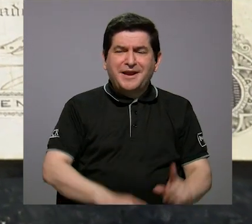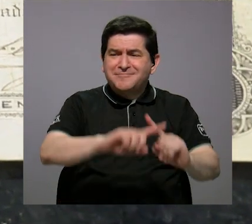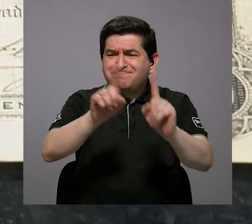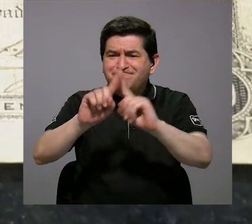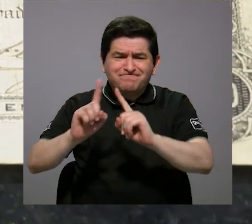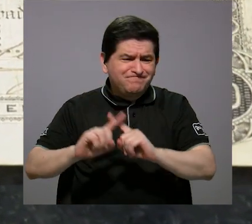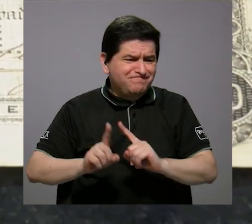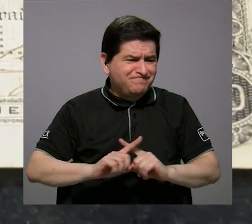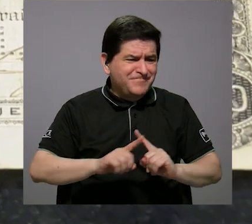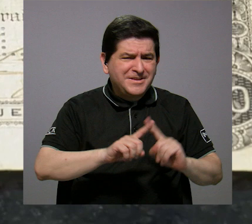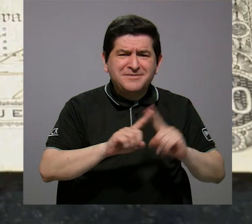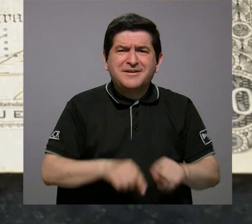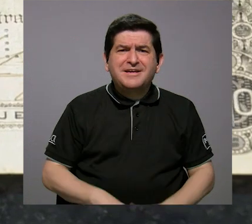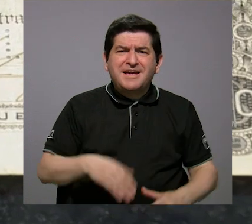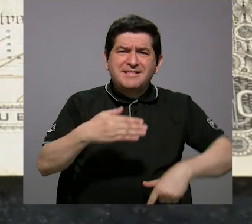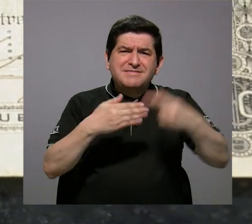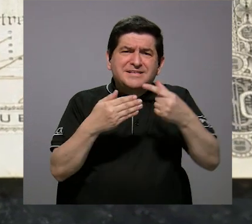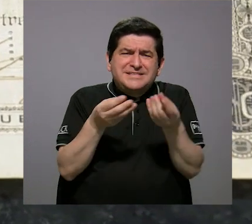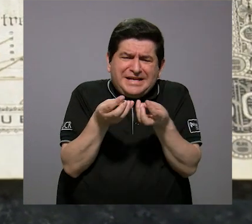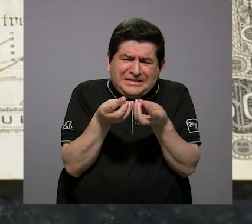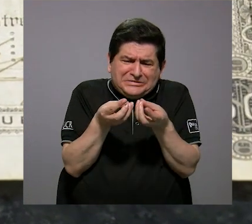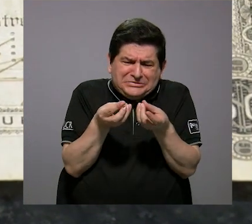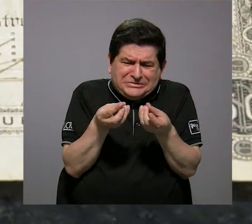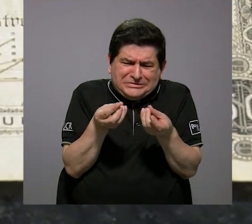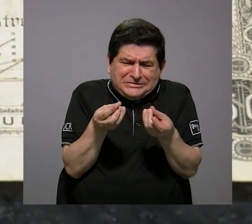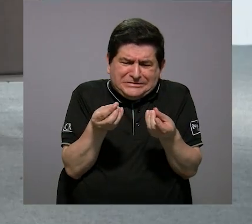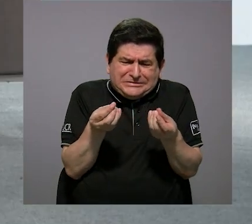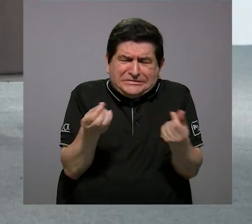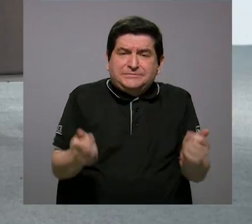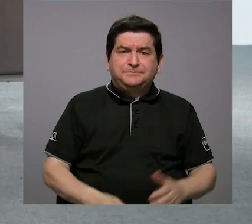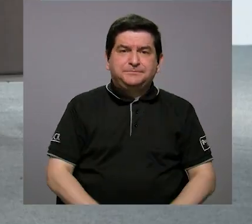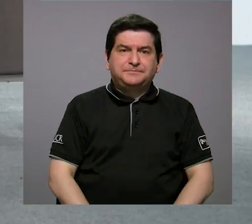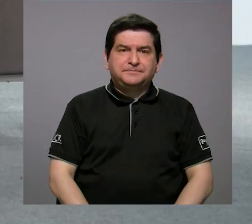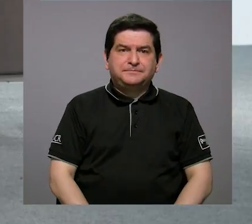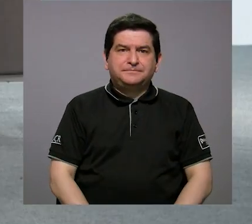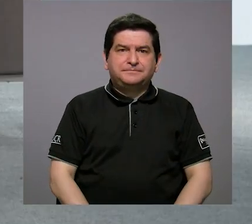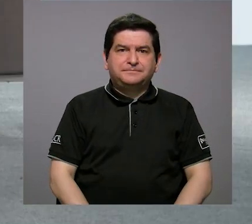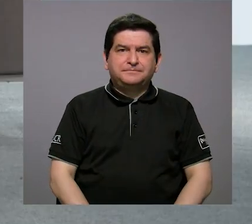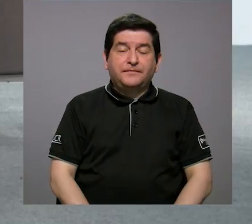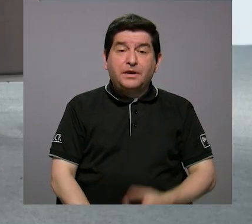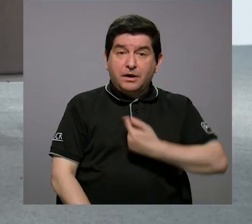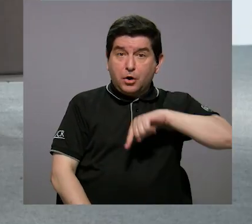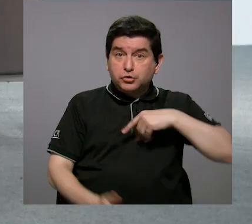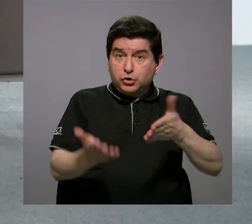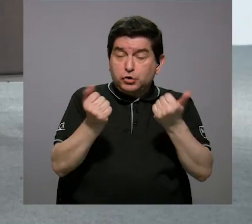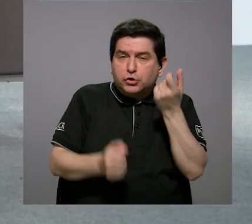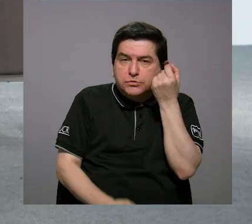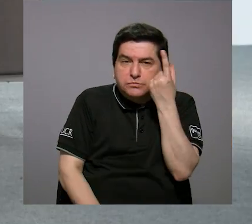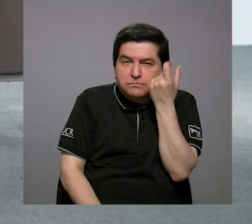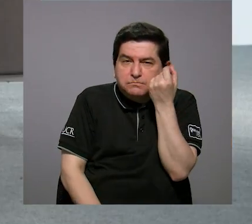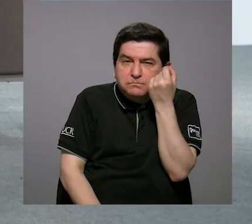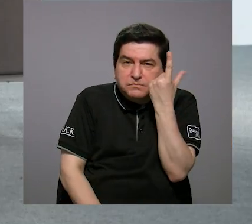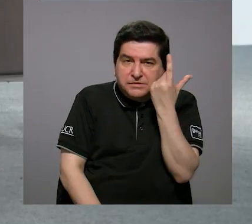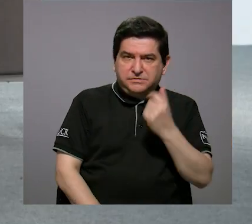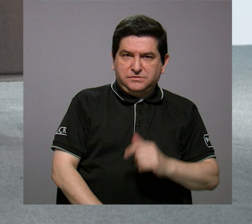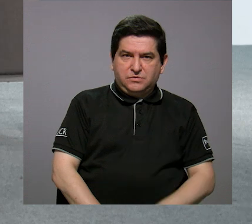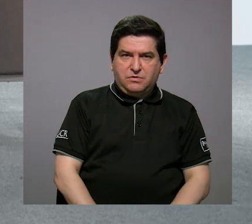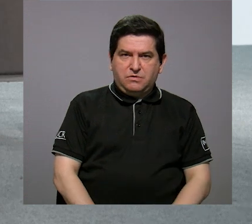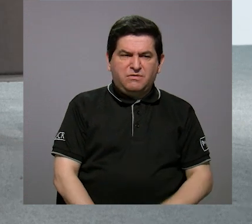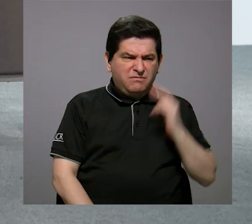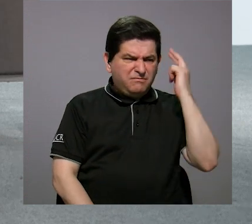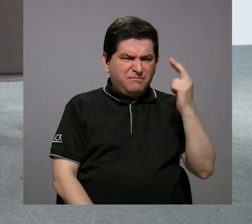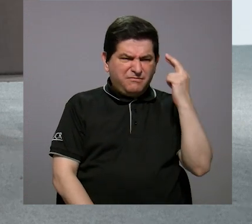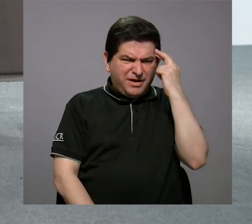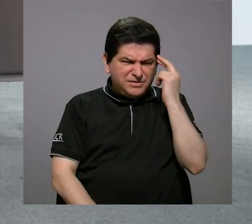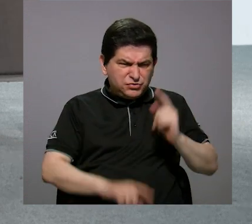tienen distintos grados de deterioro, y lo que pretendemos es entender, ¿verdad?, a